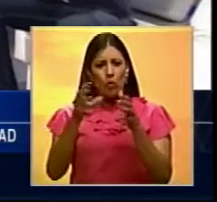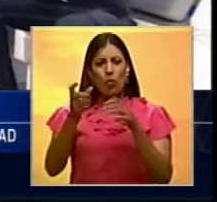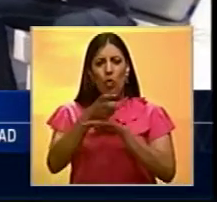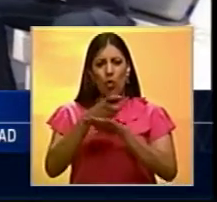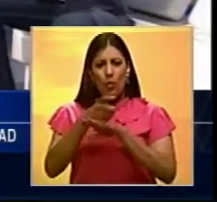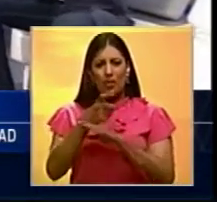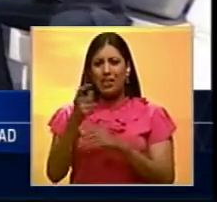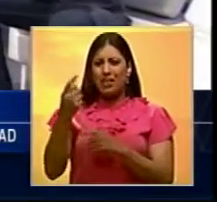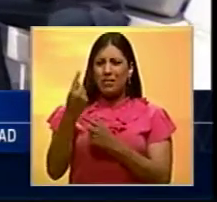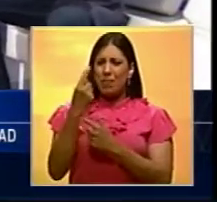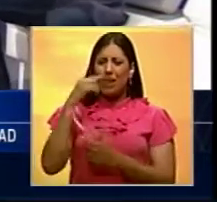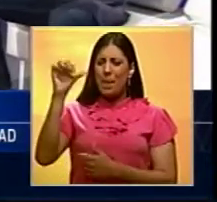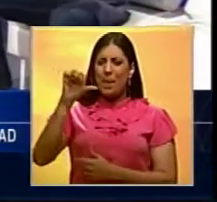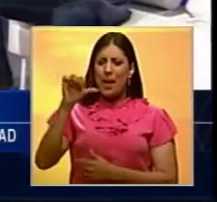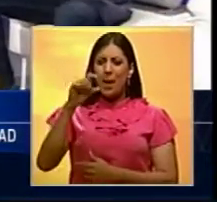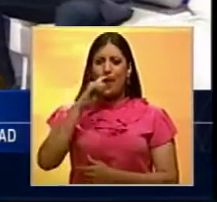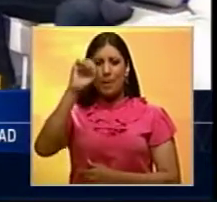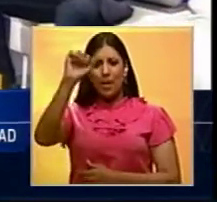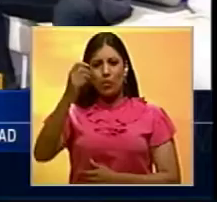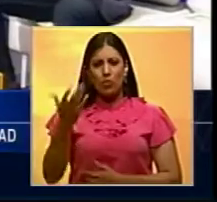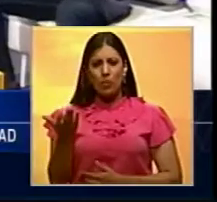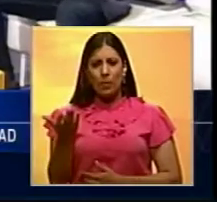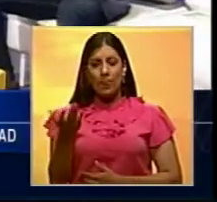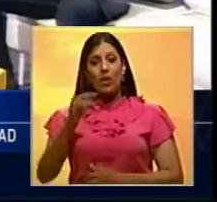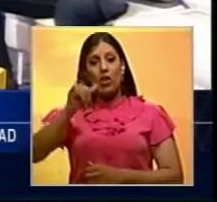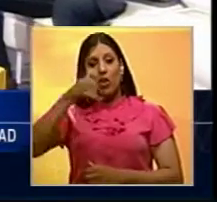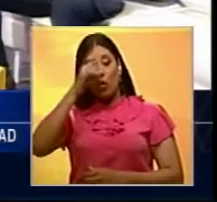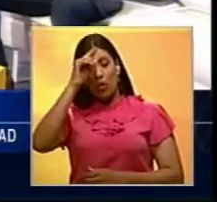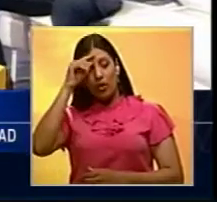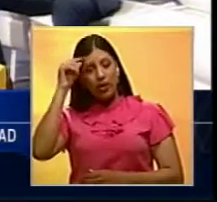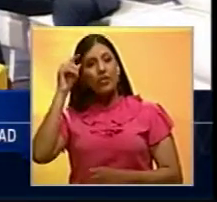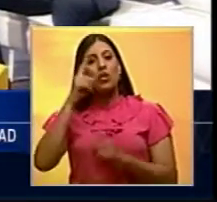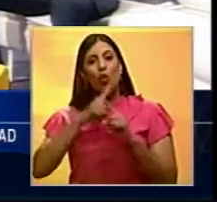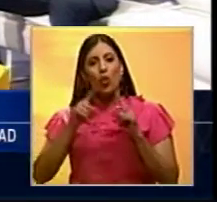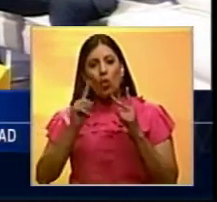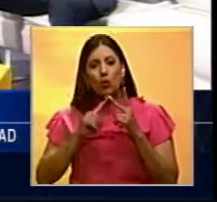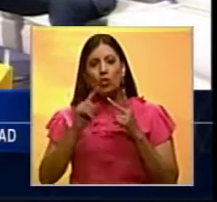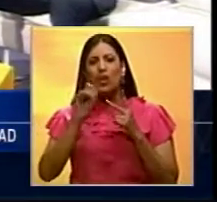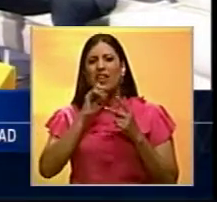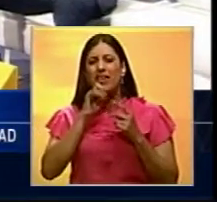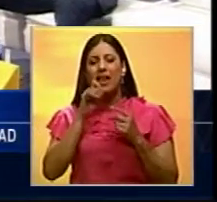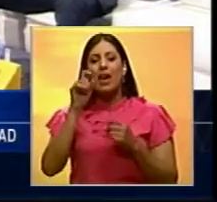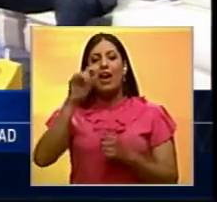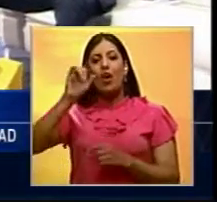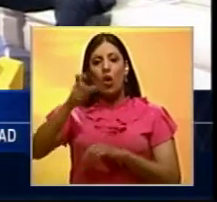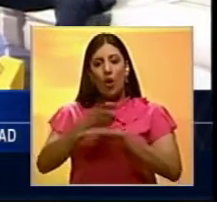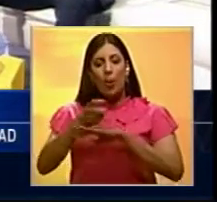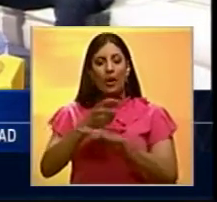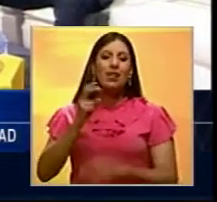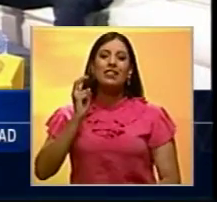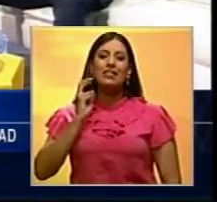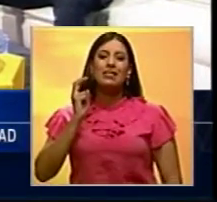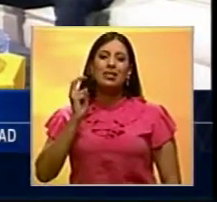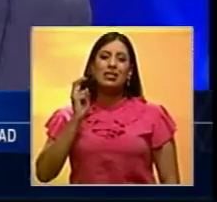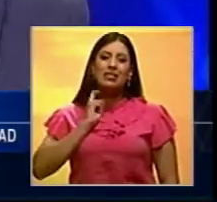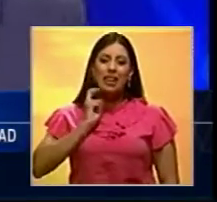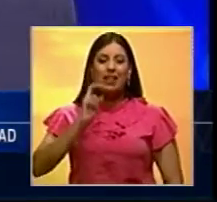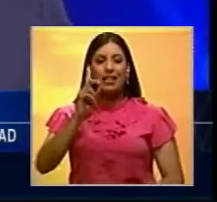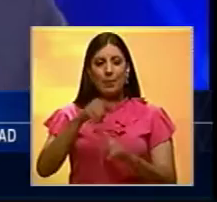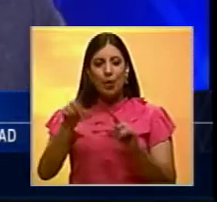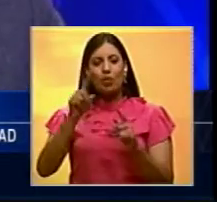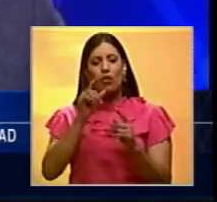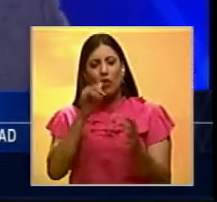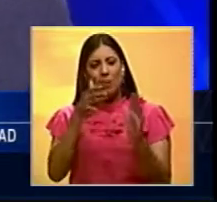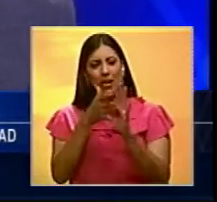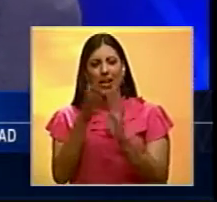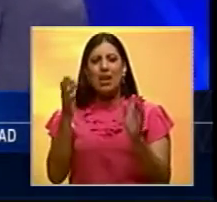gobierno. Esta sentencia deja muy mal a Nicolás Maduro, a Jorge Rodríguez, a Delcy Rodríguez, al gobernador Tarek El Aizami, que empeñan su palabra en una mesa de diálogo